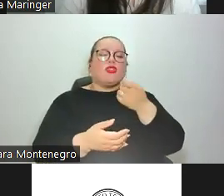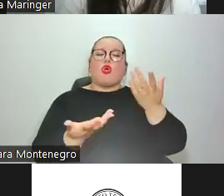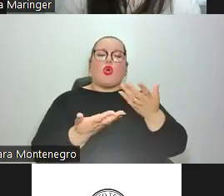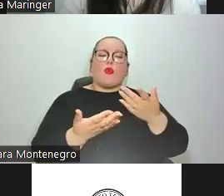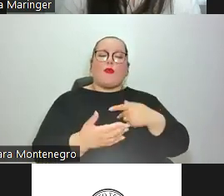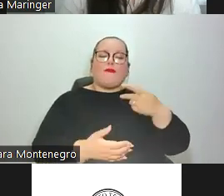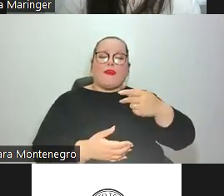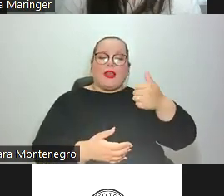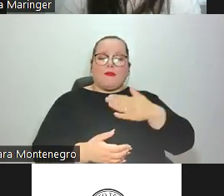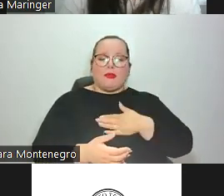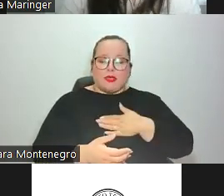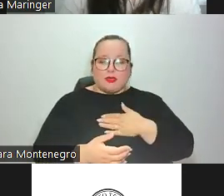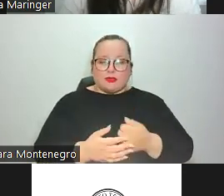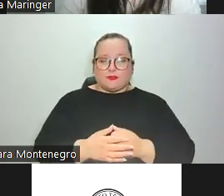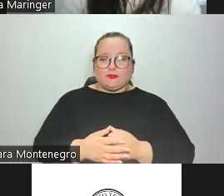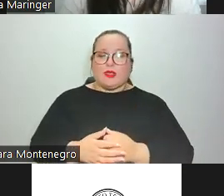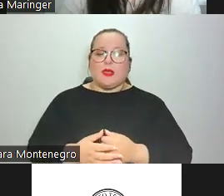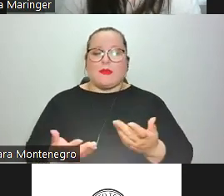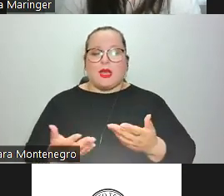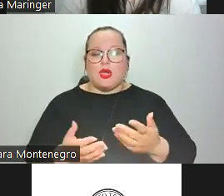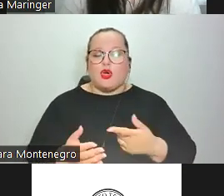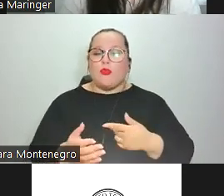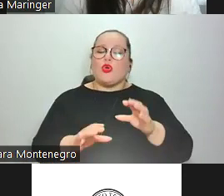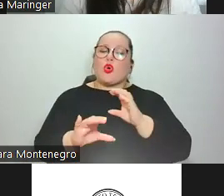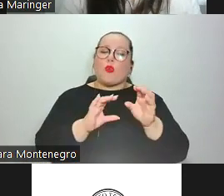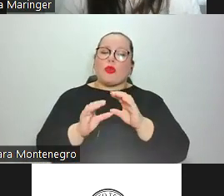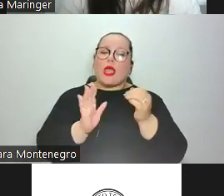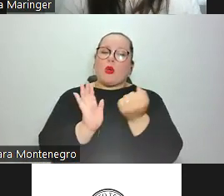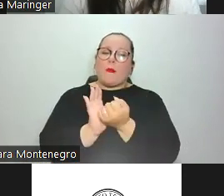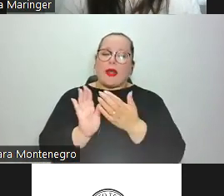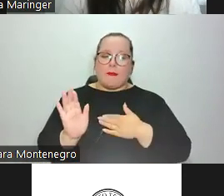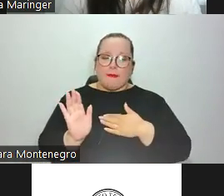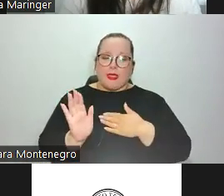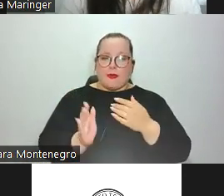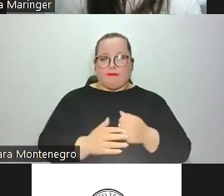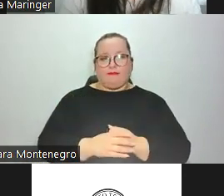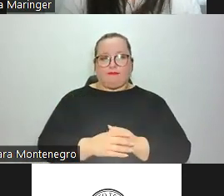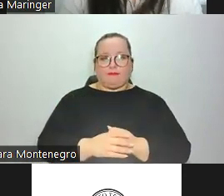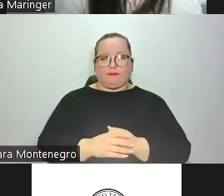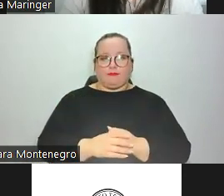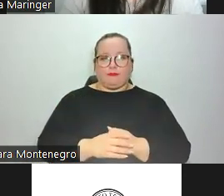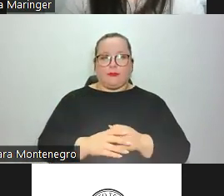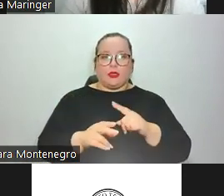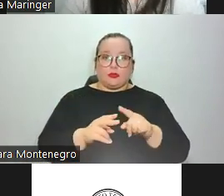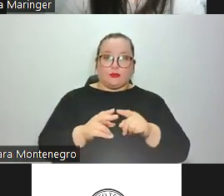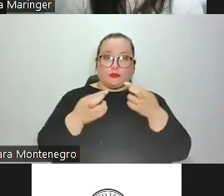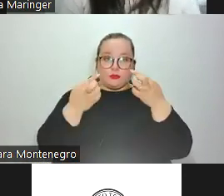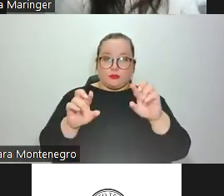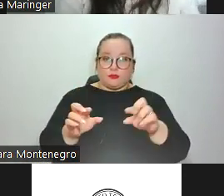para luego ir a comunicar esto como tu marca personal, ¿bien? Vamos a irnos a las oportunidades, Ana.